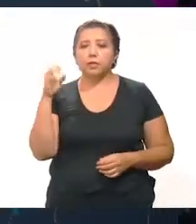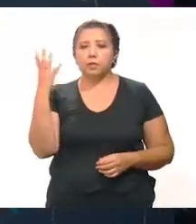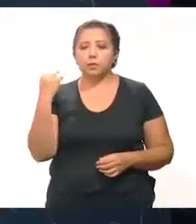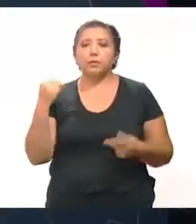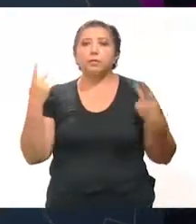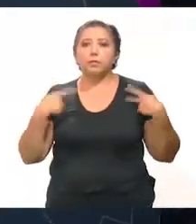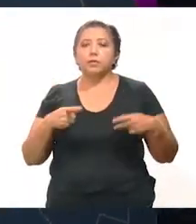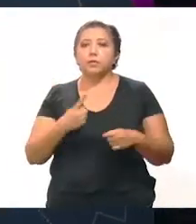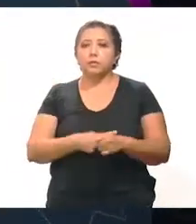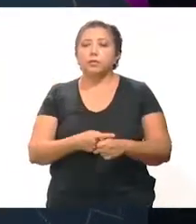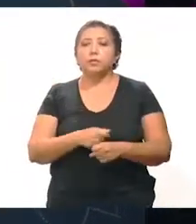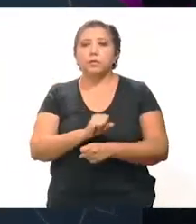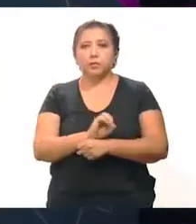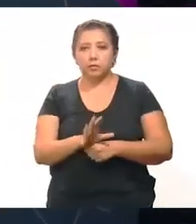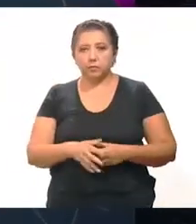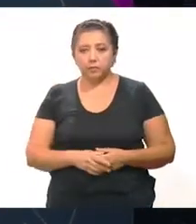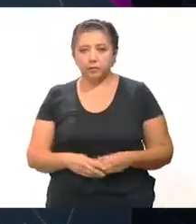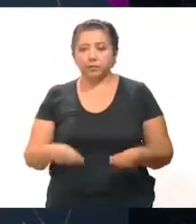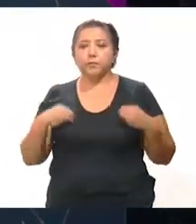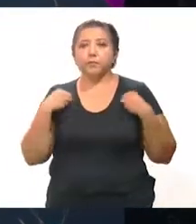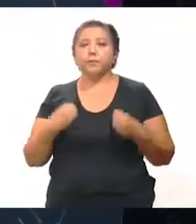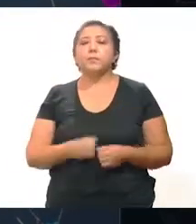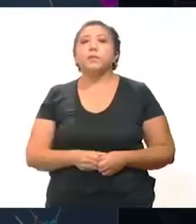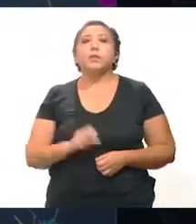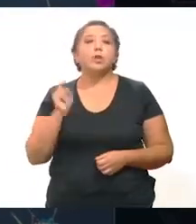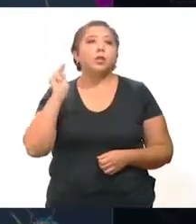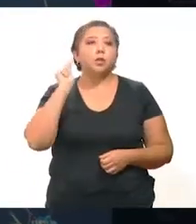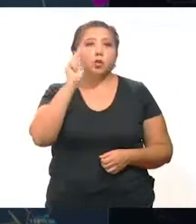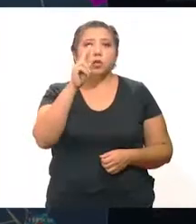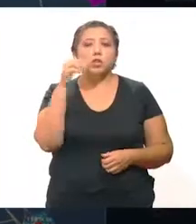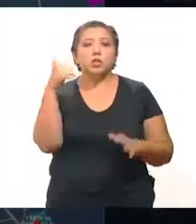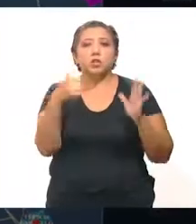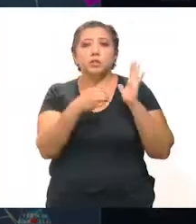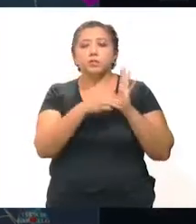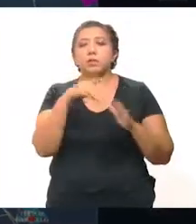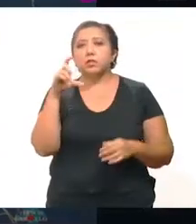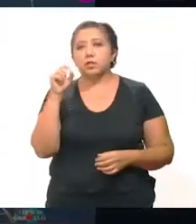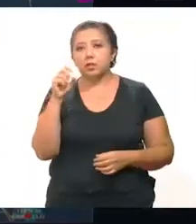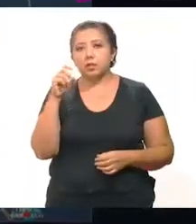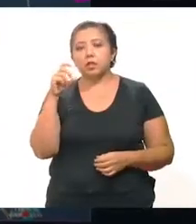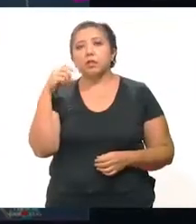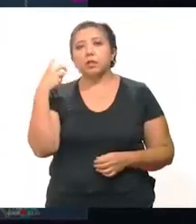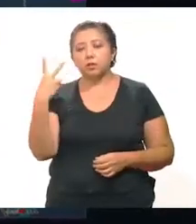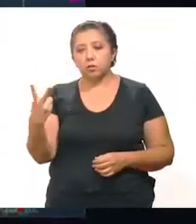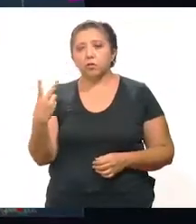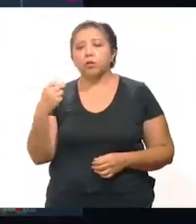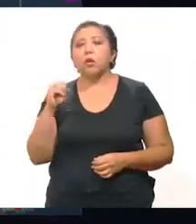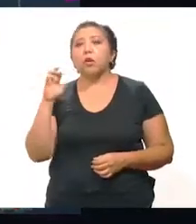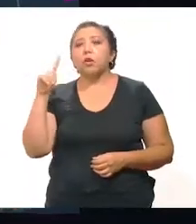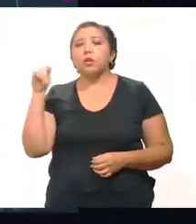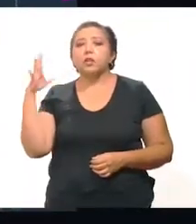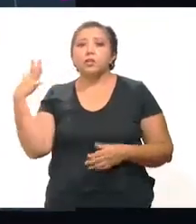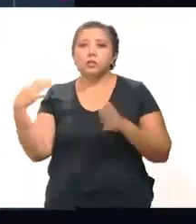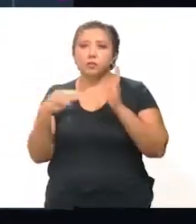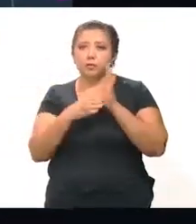personas contagiadas de coronavirus, que viven en la zona norte 6.032 personas, en la zona